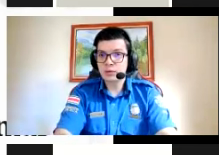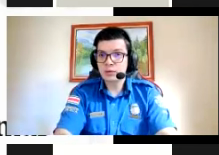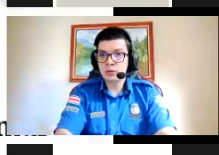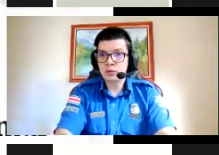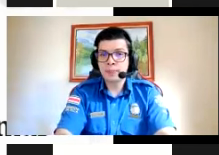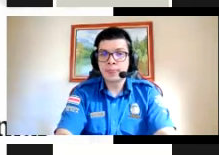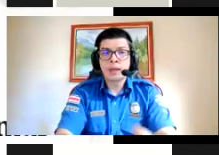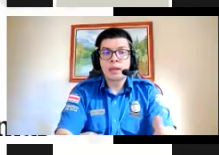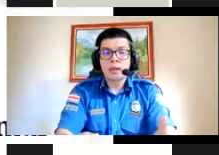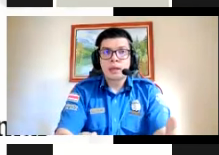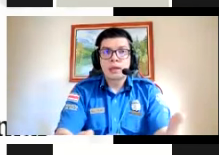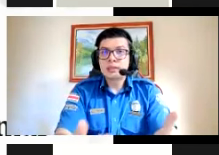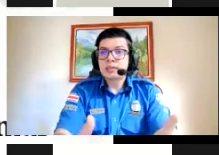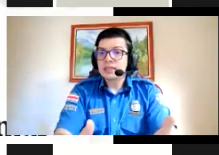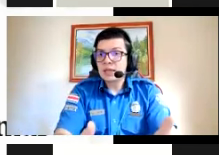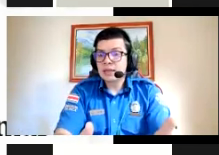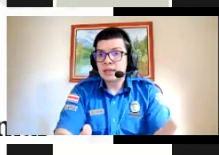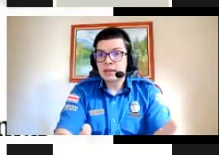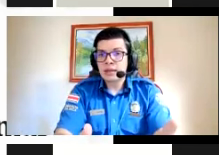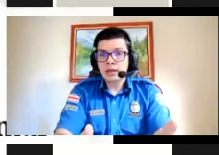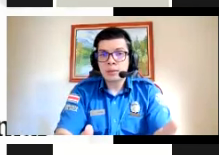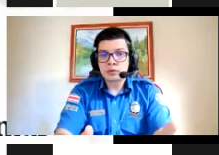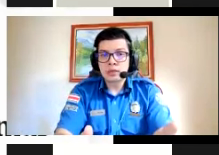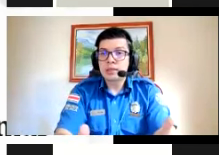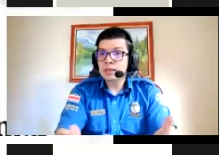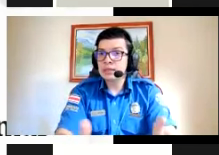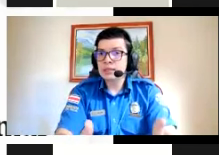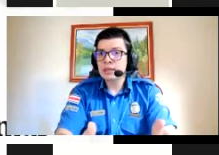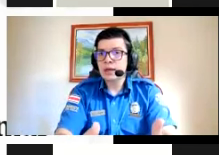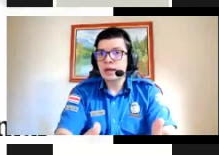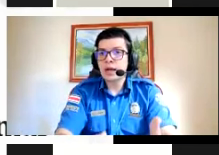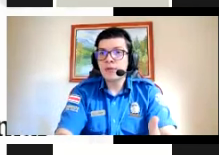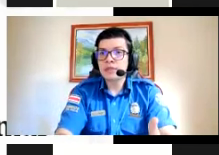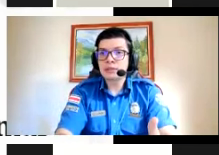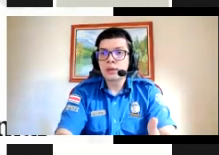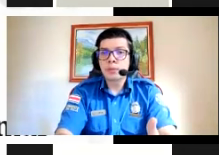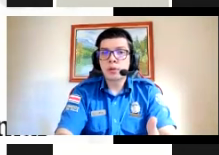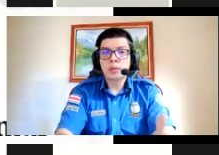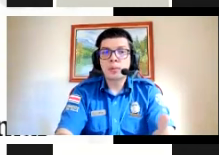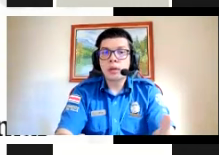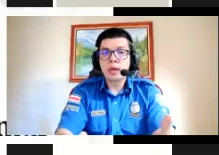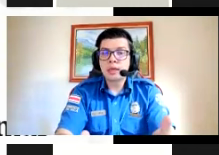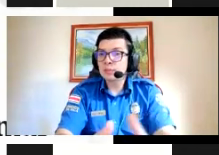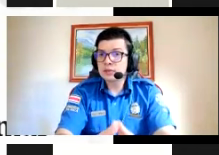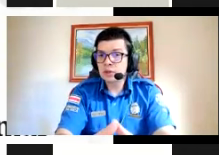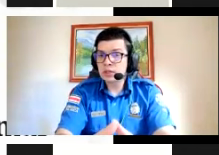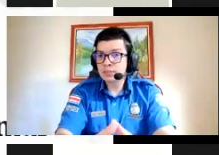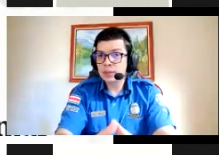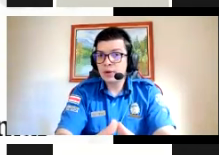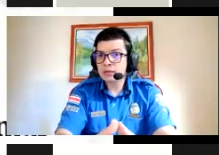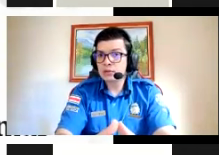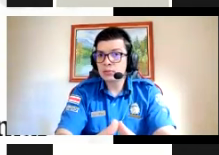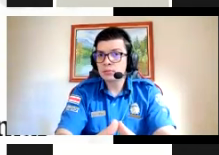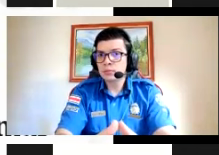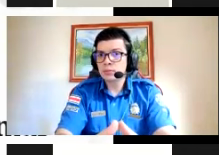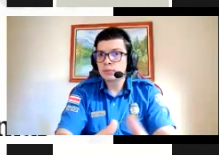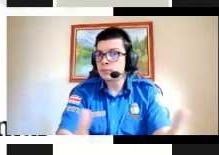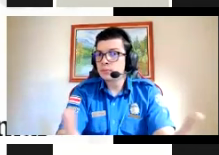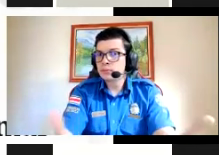este momento? Y es interesante, digamos, y triste a la vez, porque estas personas esperaban